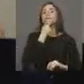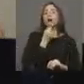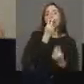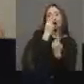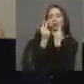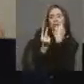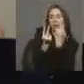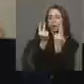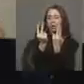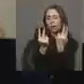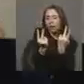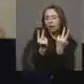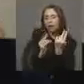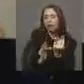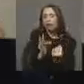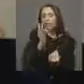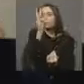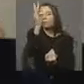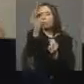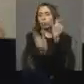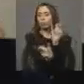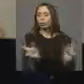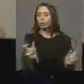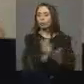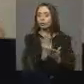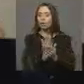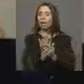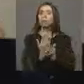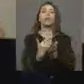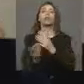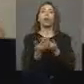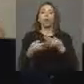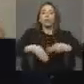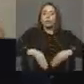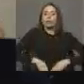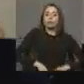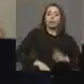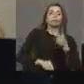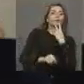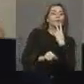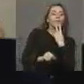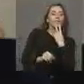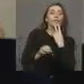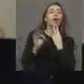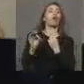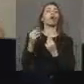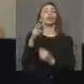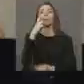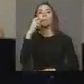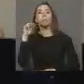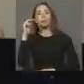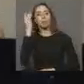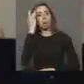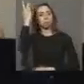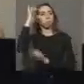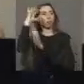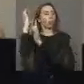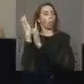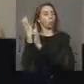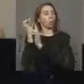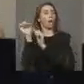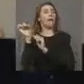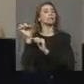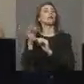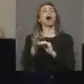vislumbrar el futuro de los estudiantes de acuerdo a su lugar de origen o el capital cultural de sus padres. Muy por el